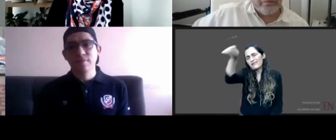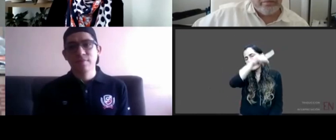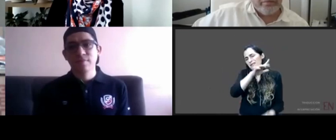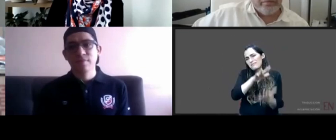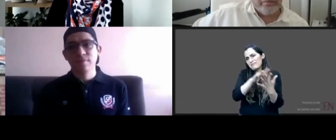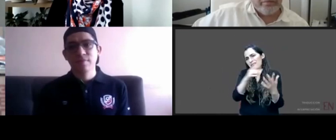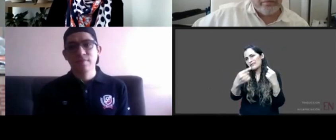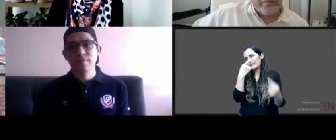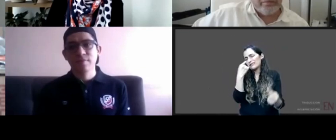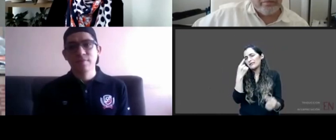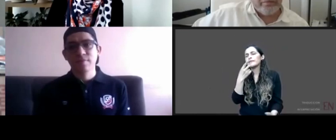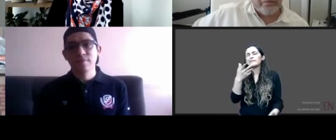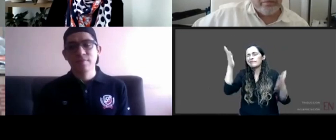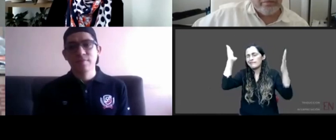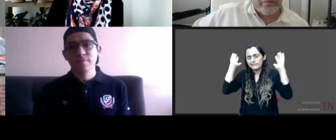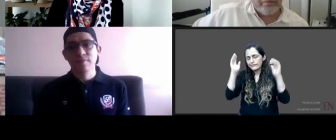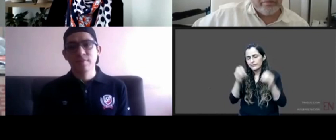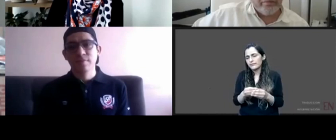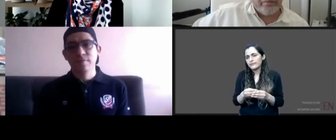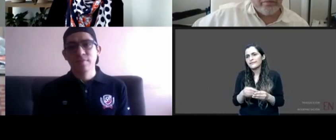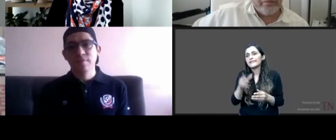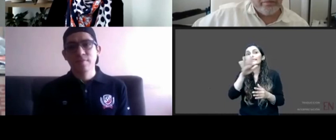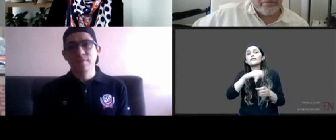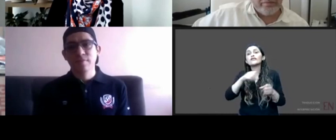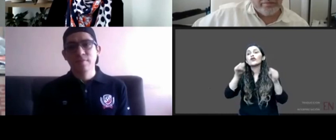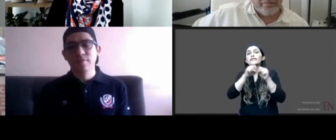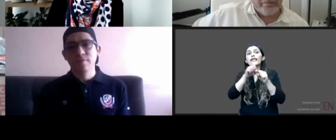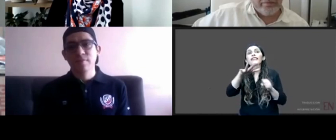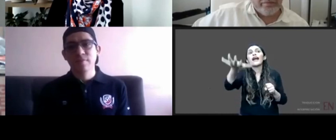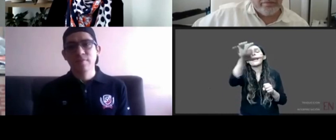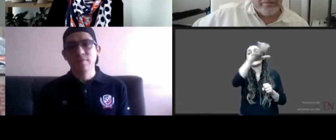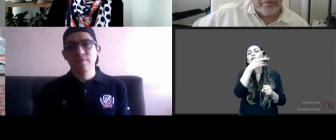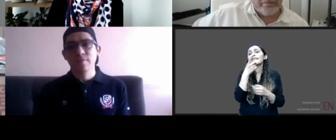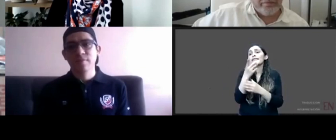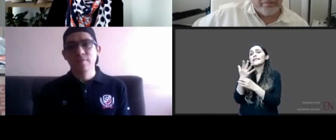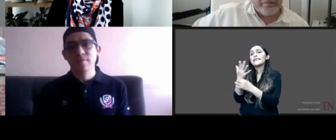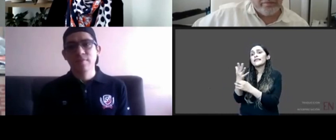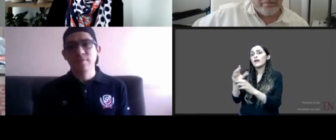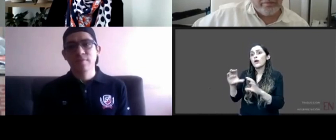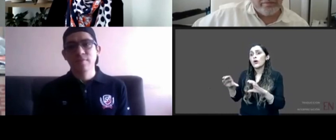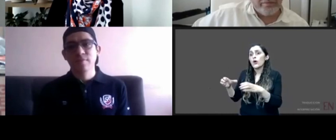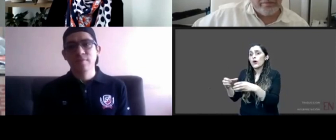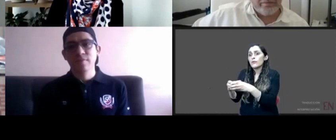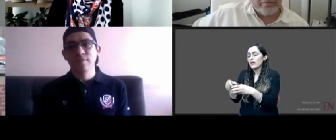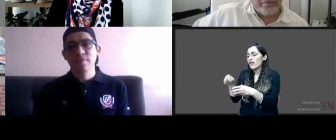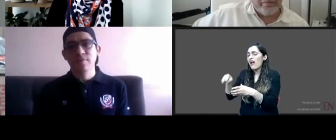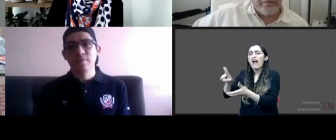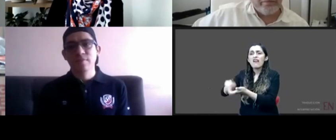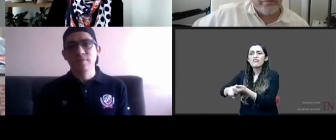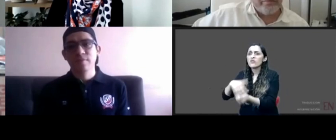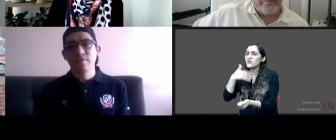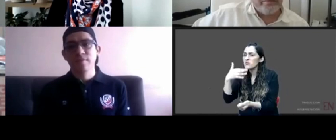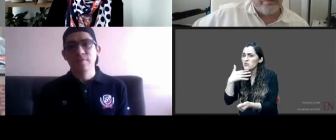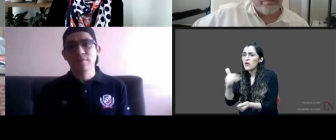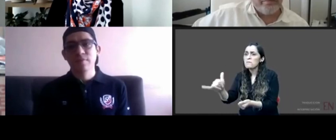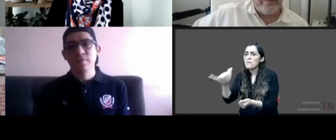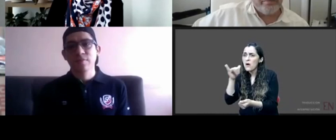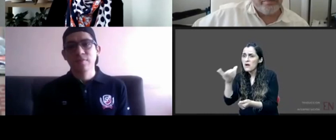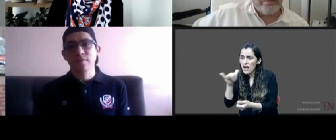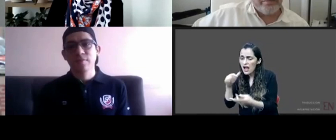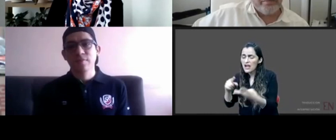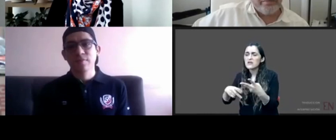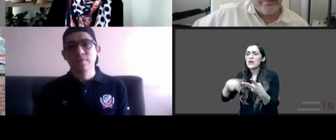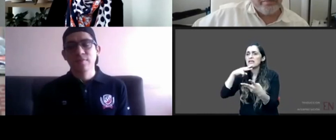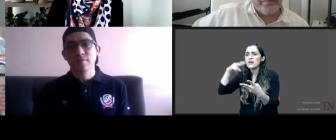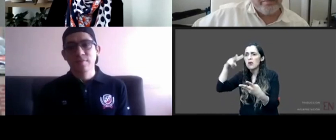nos dicen que, la sociedad dice que una comunidad pues son borrachos, sucios, ignorantes.